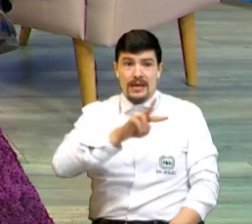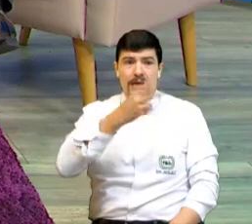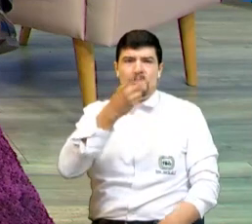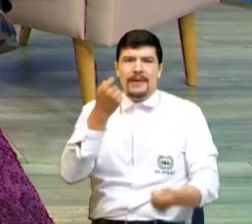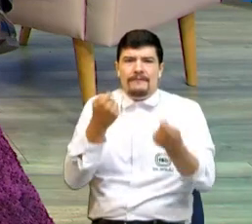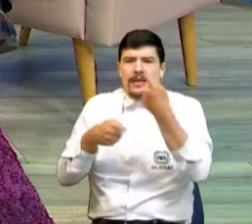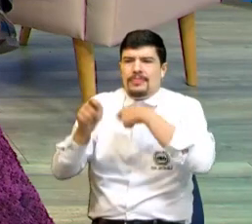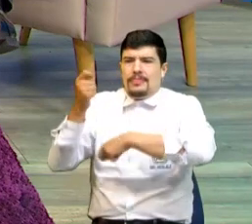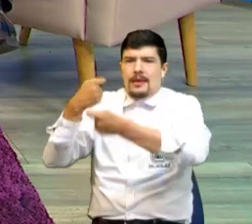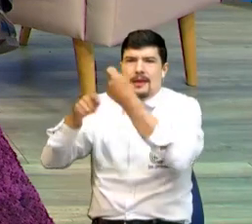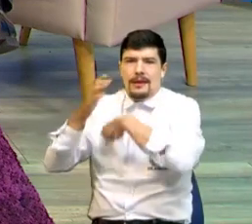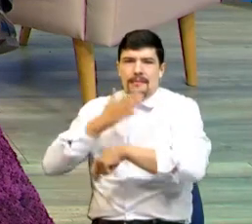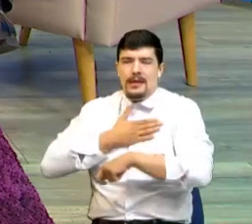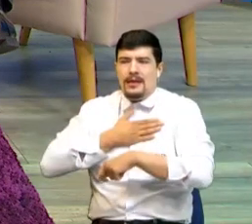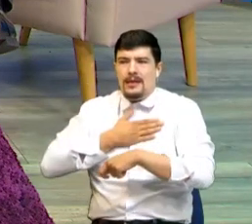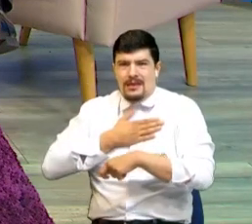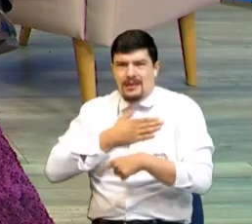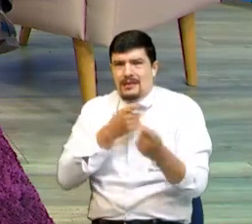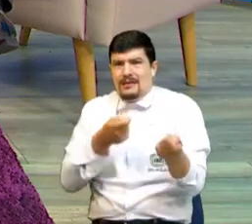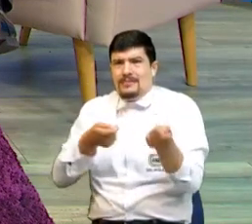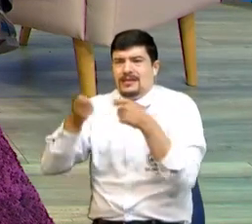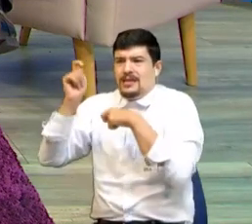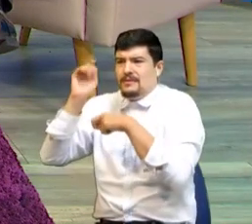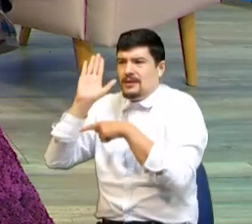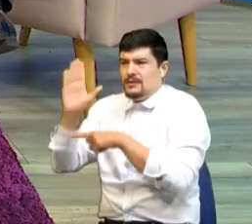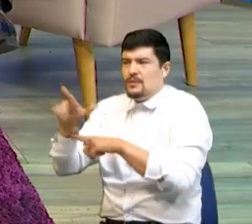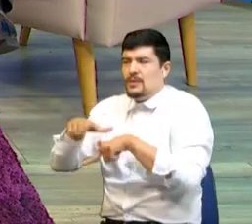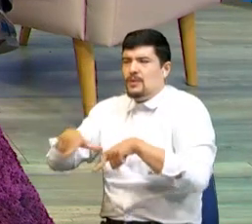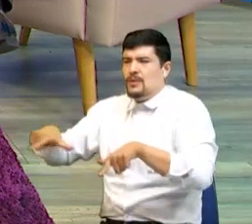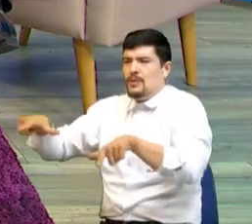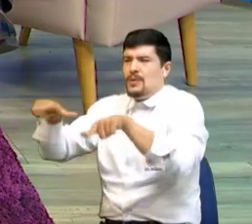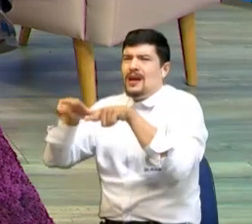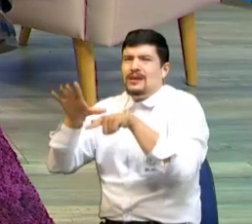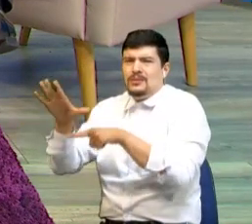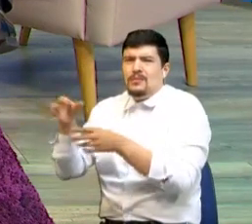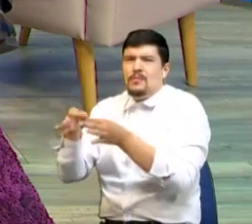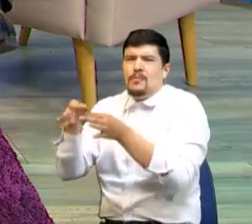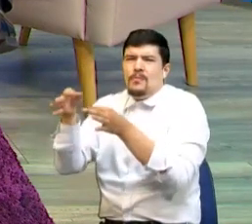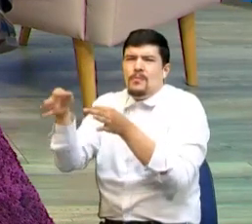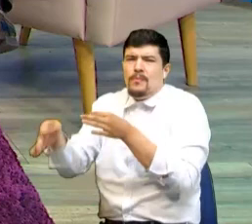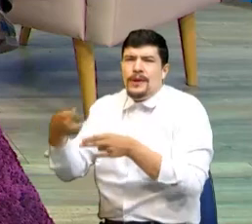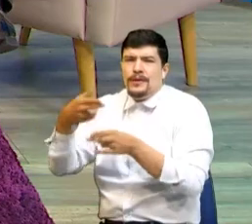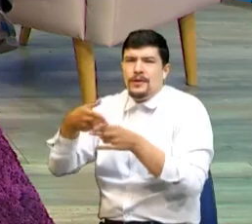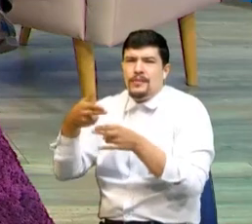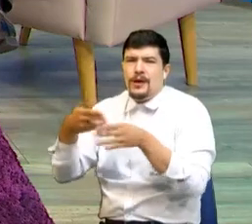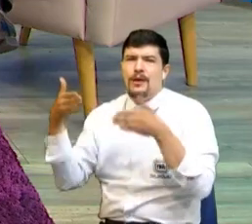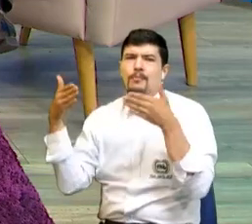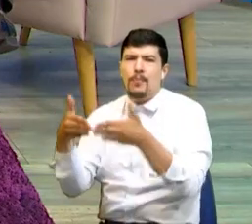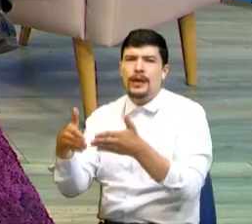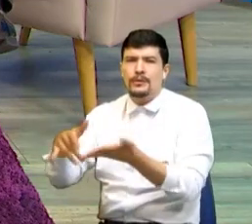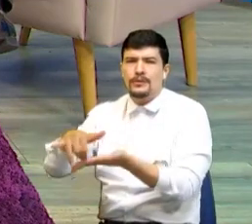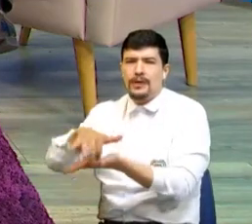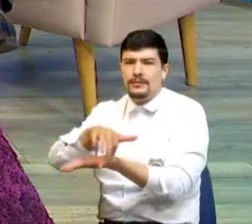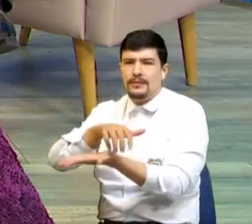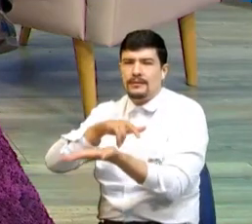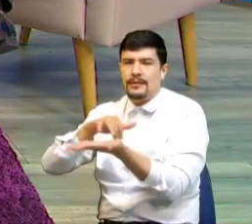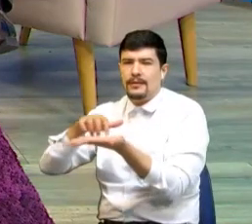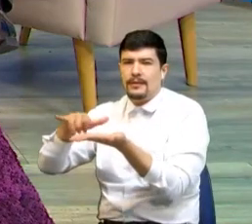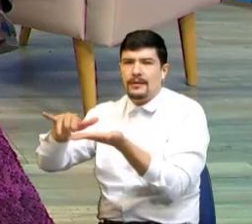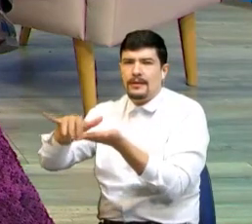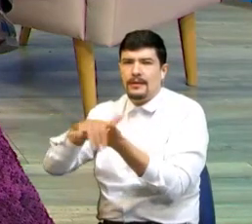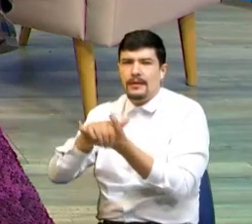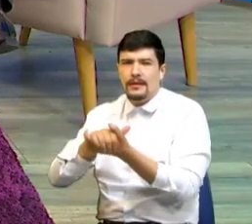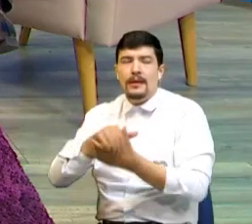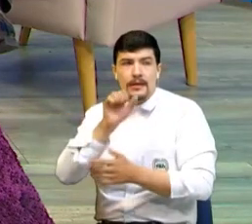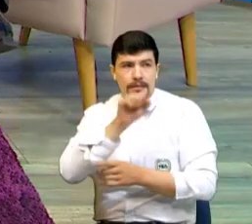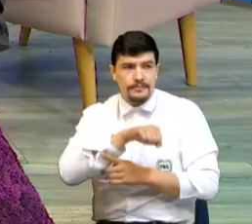Ok. Y me llevaron para un pueblo que se llama Puerto Santander.